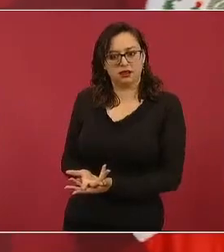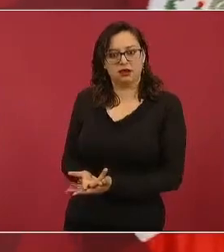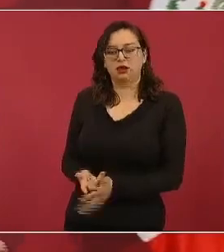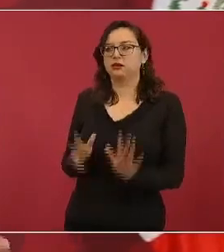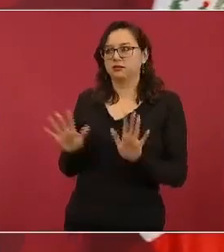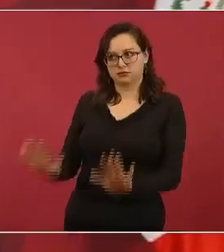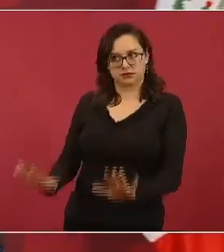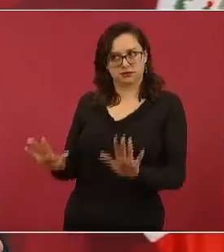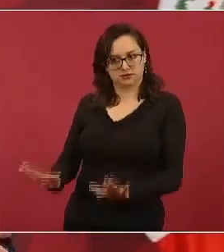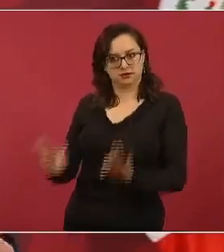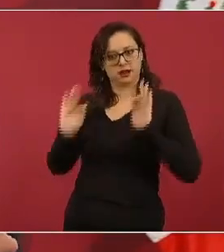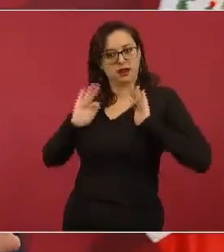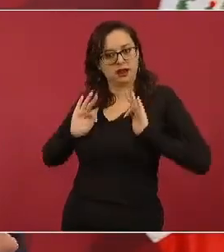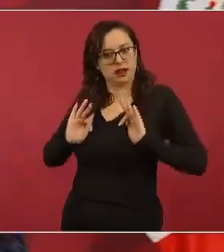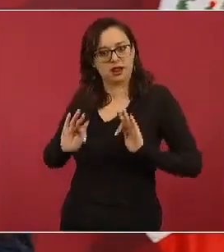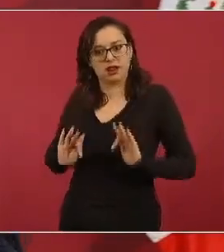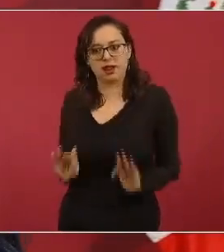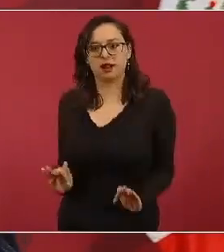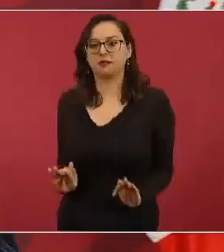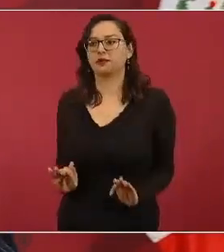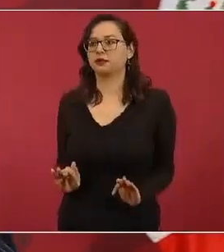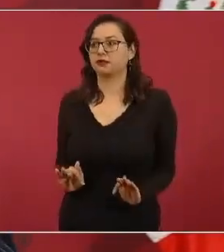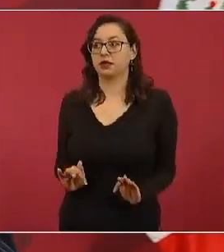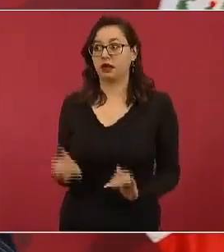Ya no es lo mismo.